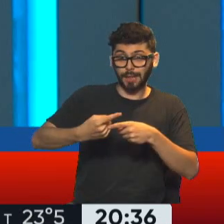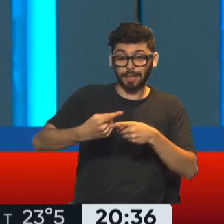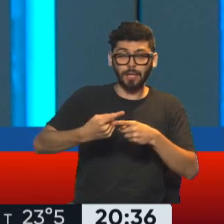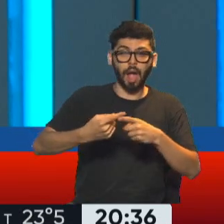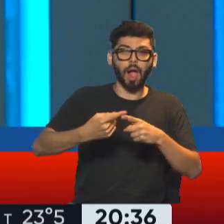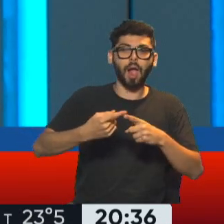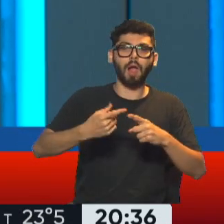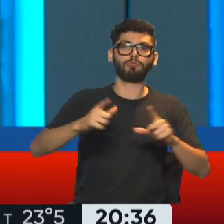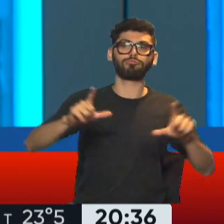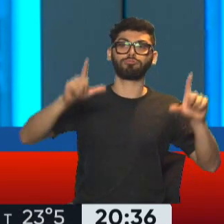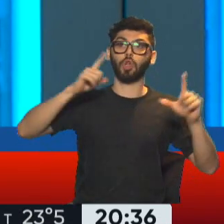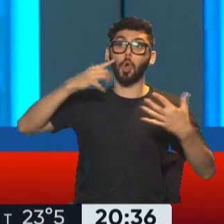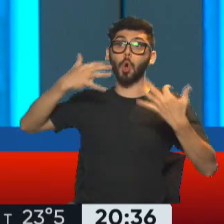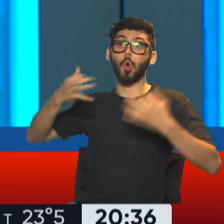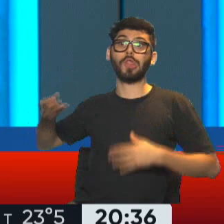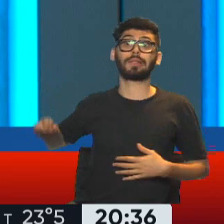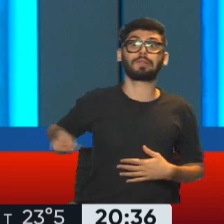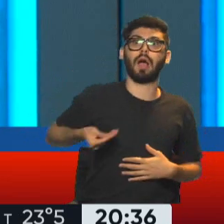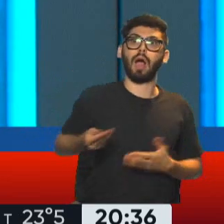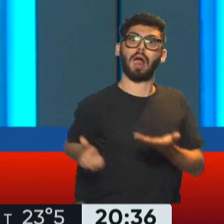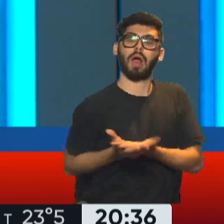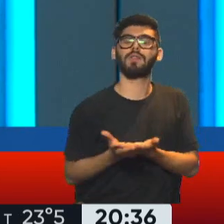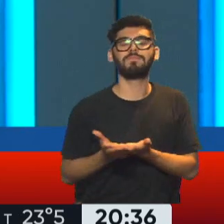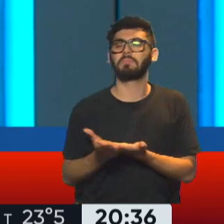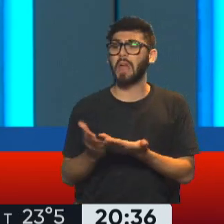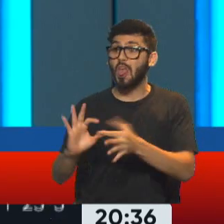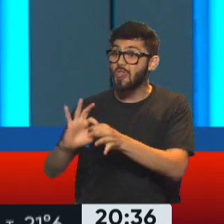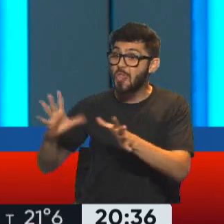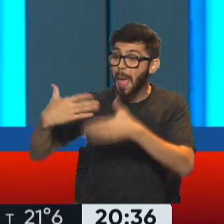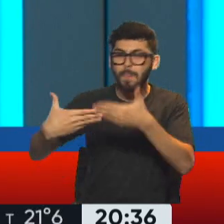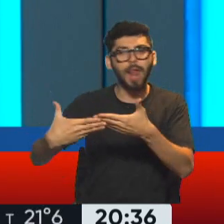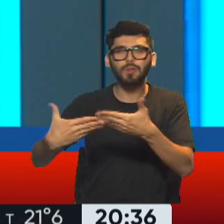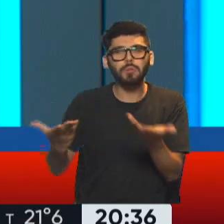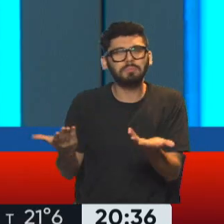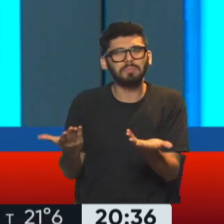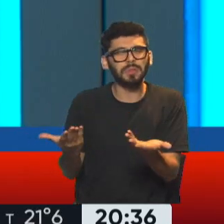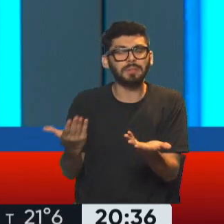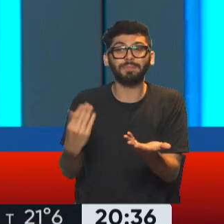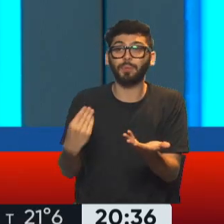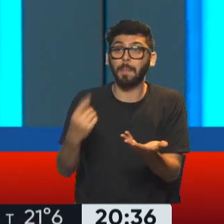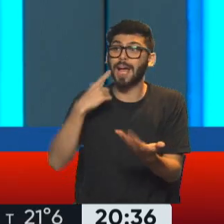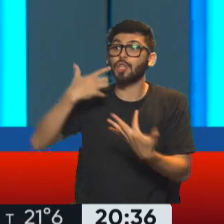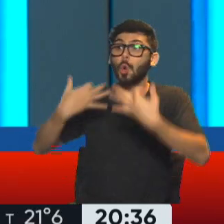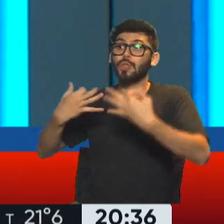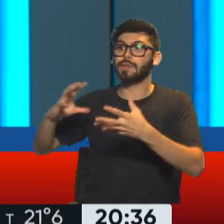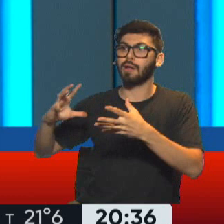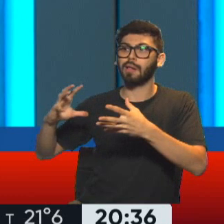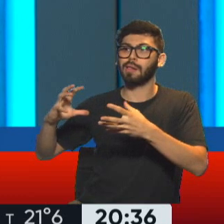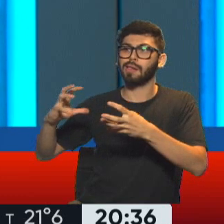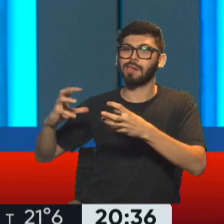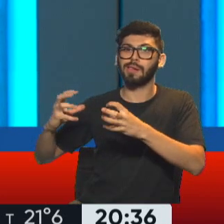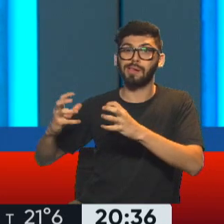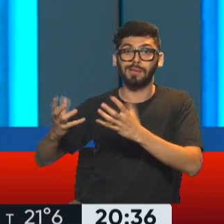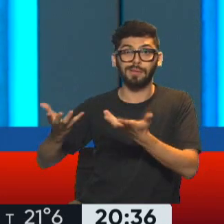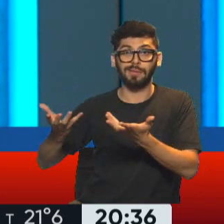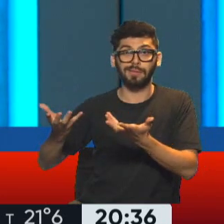judiciales es algo que no le sirve a la democracia porque, por otro lado, corrompe a la justicia. Pero